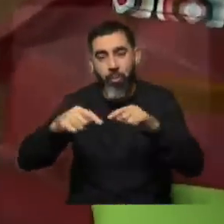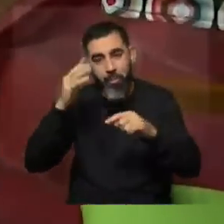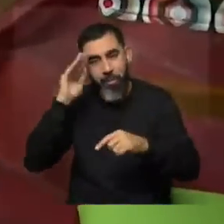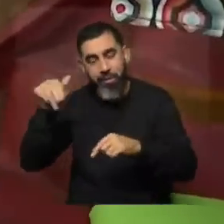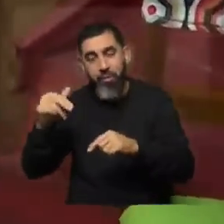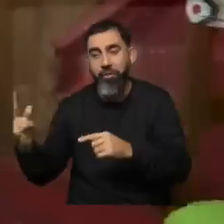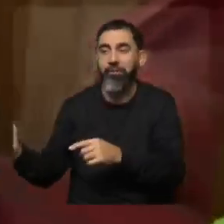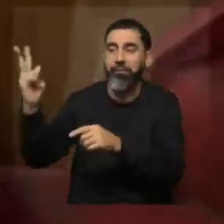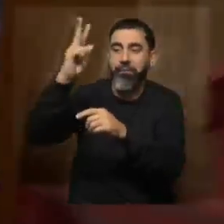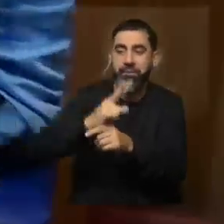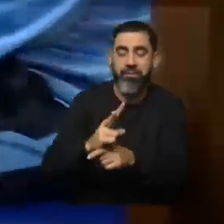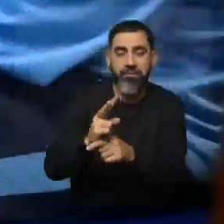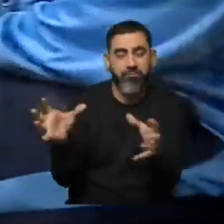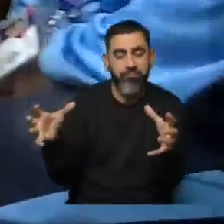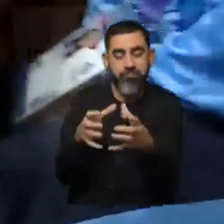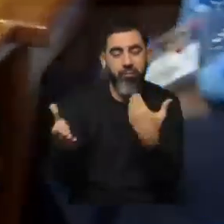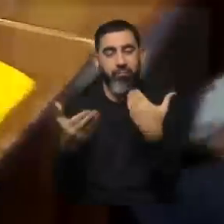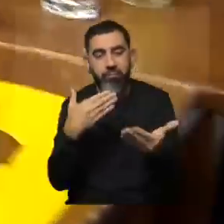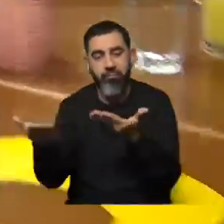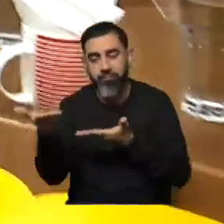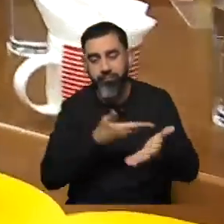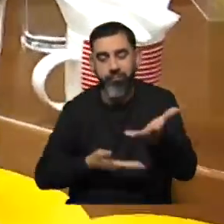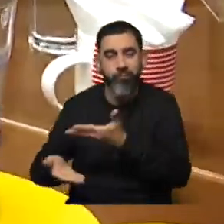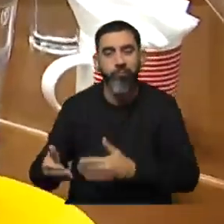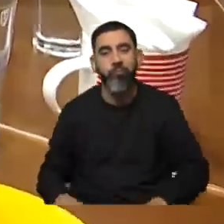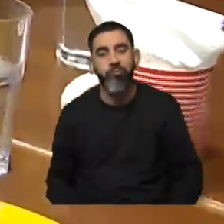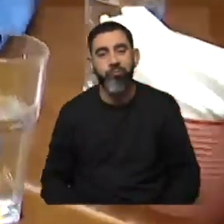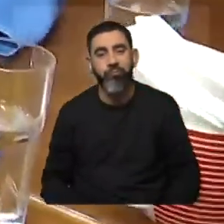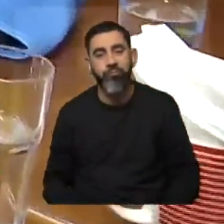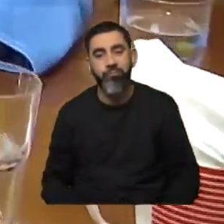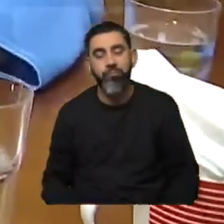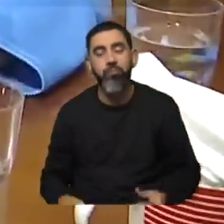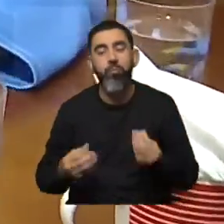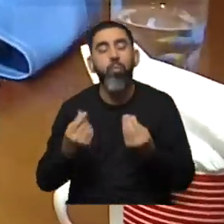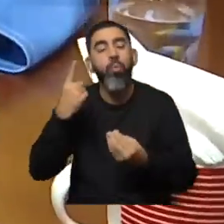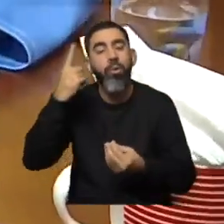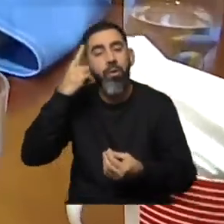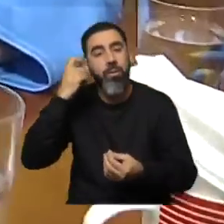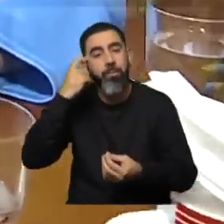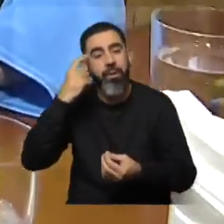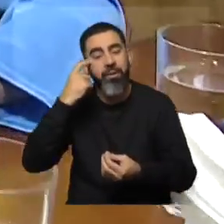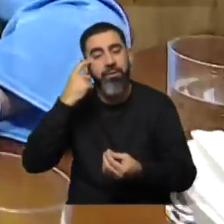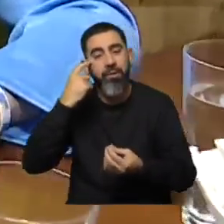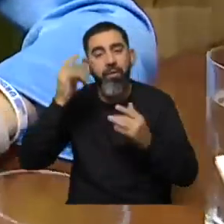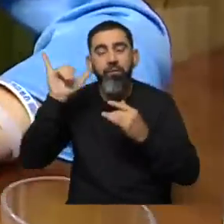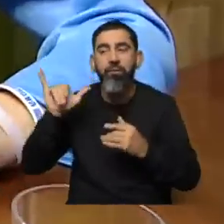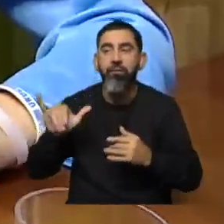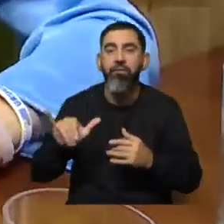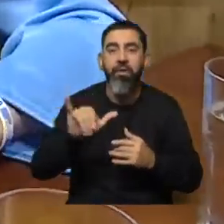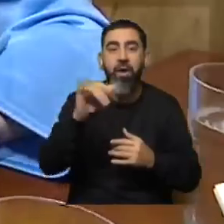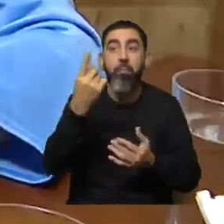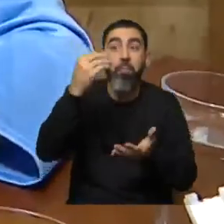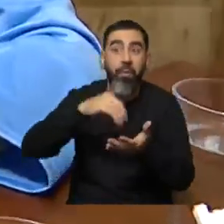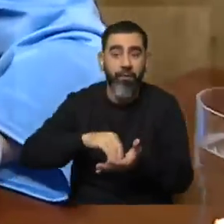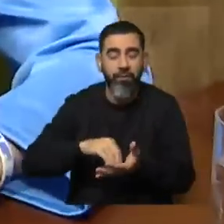a nuestro dormitorio ahí nos juntábamos todas Romina Contame Cómo es la experiencia de de volar que me decías que